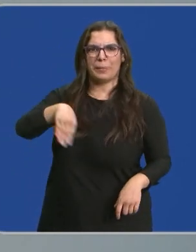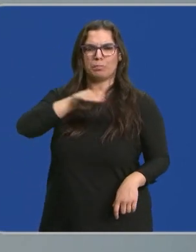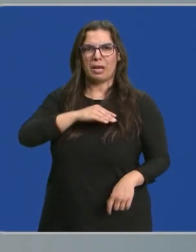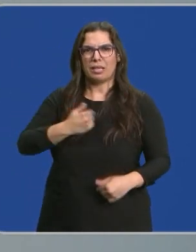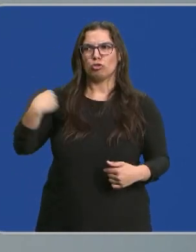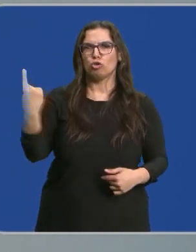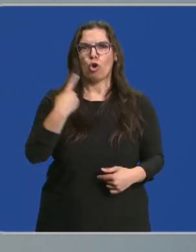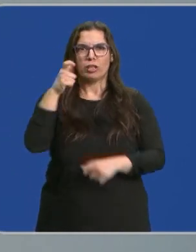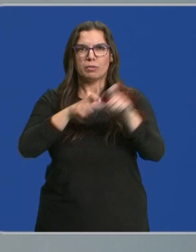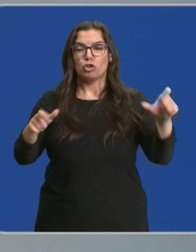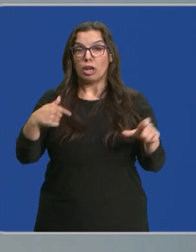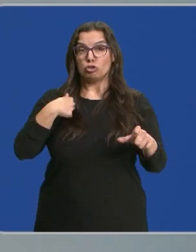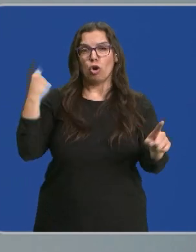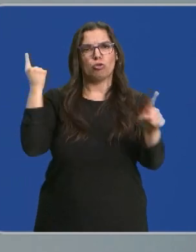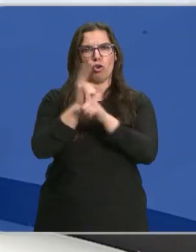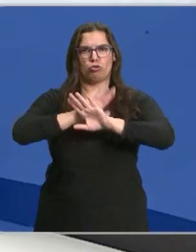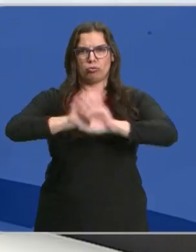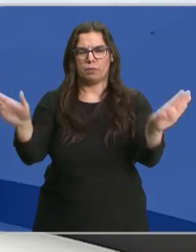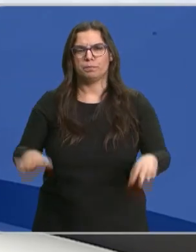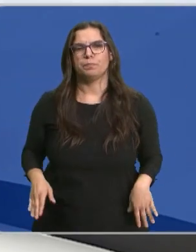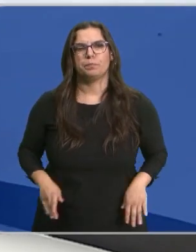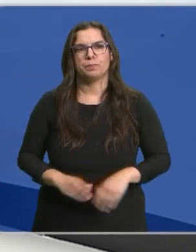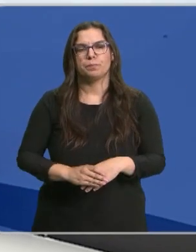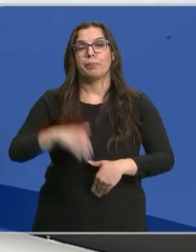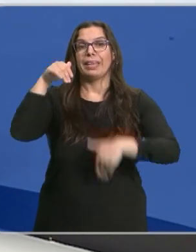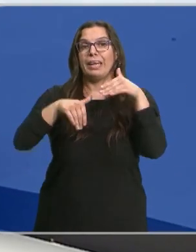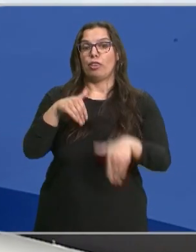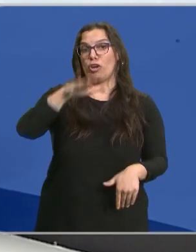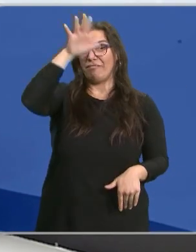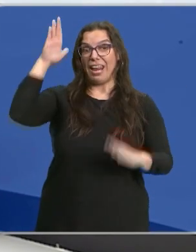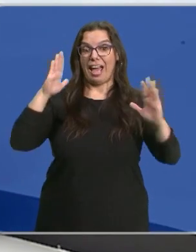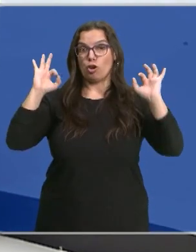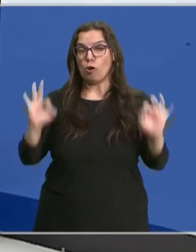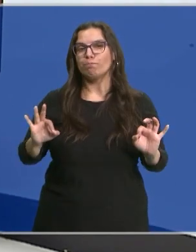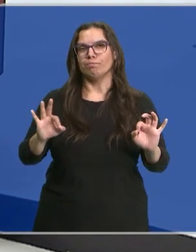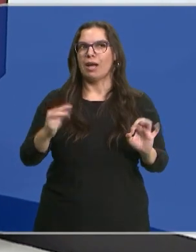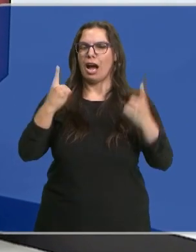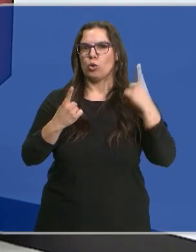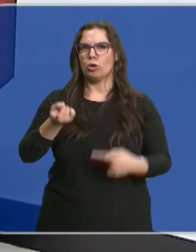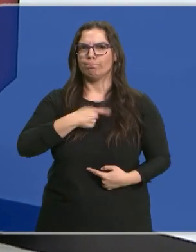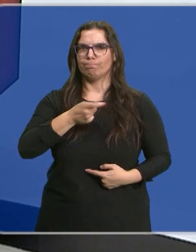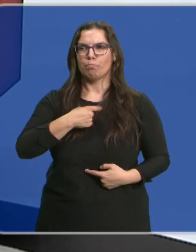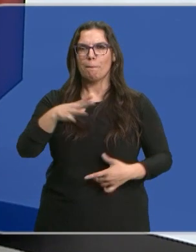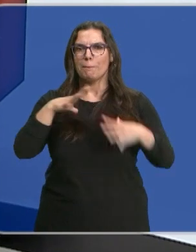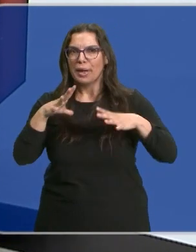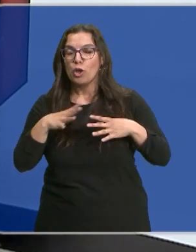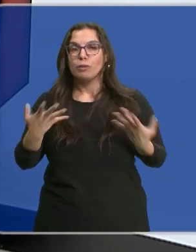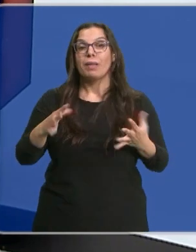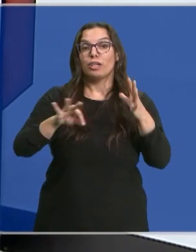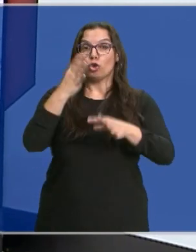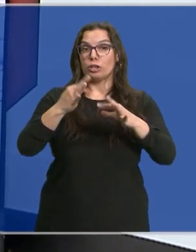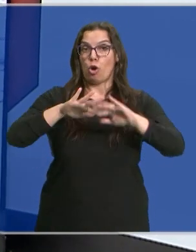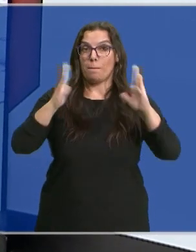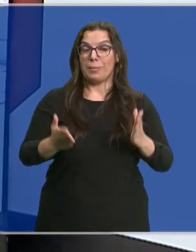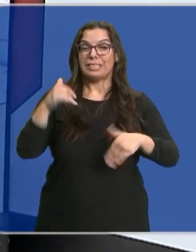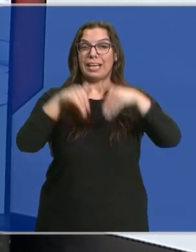recae en todos los españoles. Las elecciones en verano han puesto en jaque las vacaciones y el sorteo de las